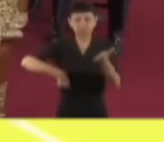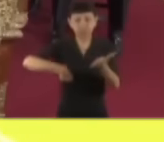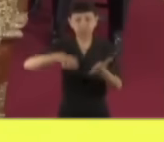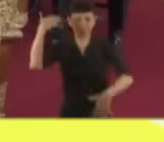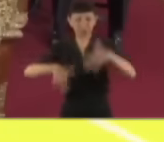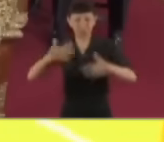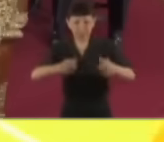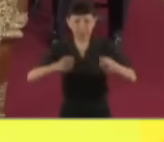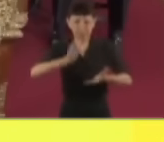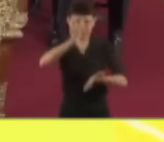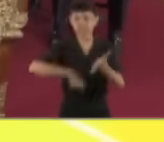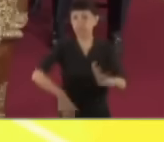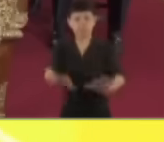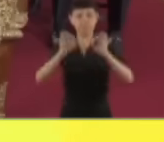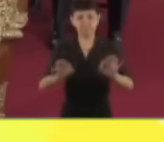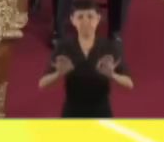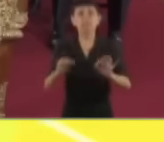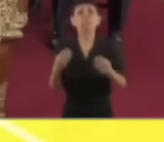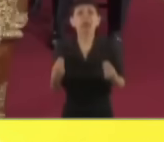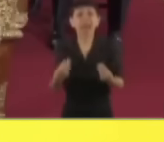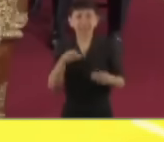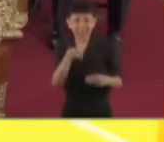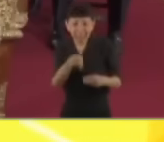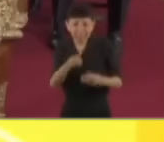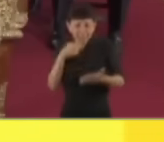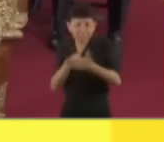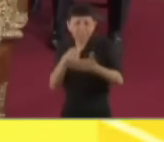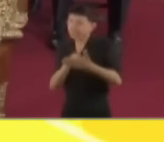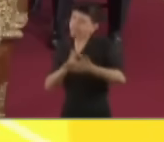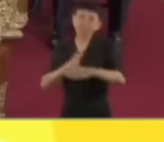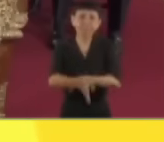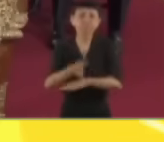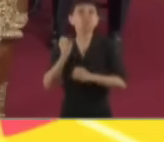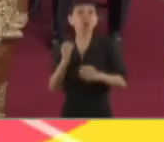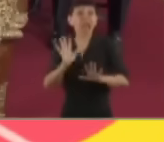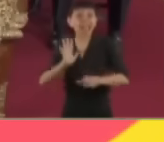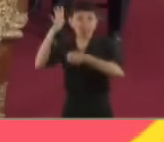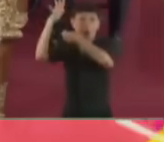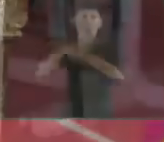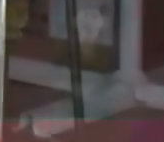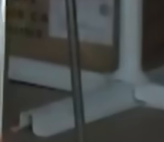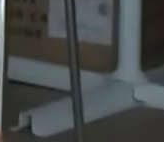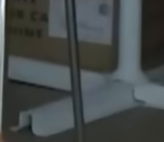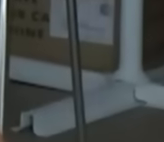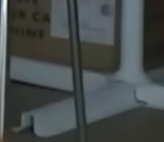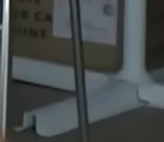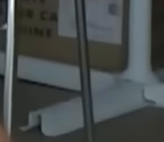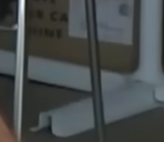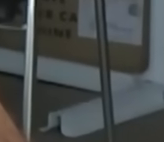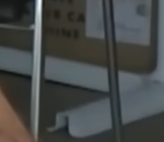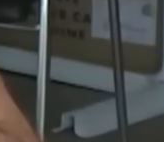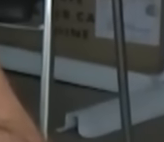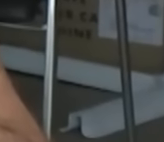vos mismo dijiste, yo no sé. Perfecto, si vos no sabés, preguntémosle a los jueces entonces. No, por eso, ¿qué dicen los constitucionalistas? Eso es una respuesta de todos, cafetín. Estamos hablando con cierta